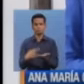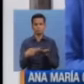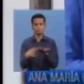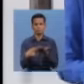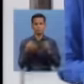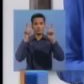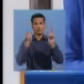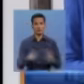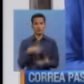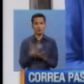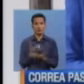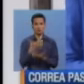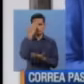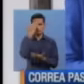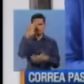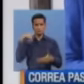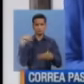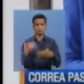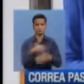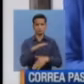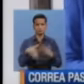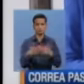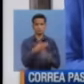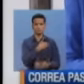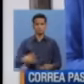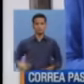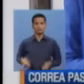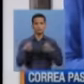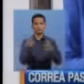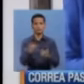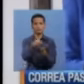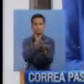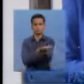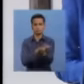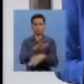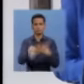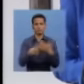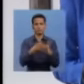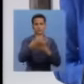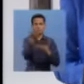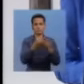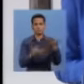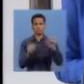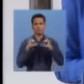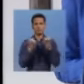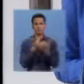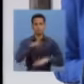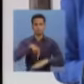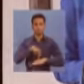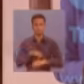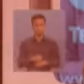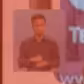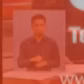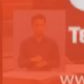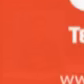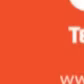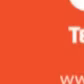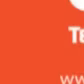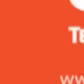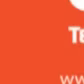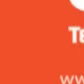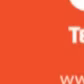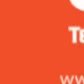que se afinan a pocos días de que el Ejecutivo envíe la proforma presupuestaria a la Asamblea Nacional.